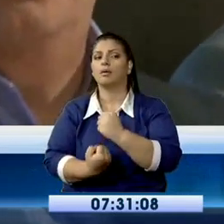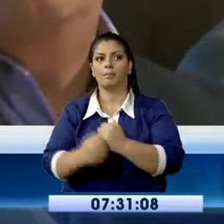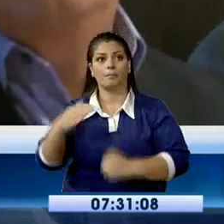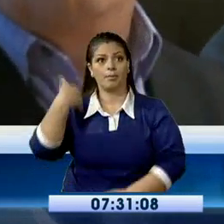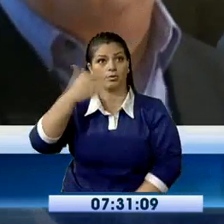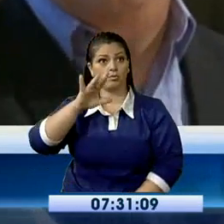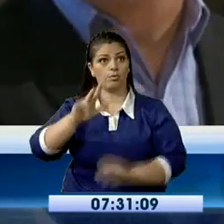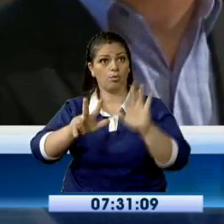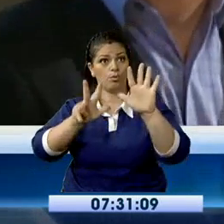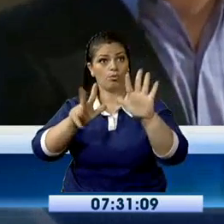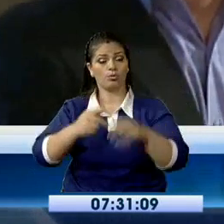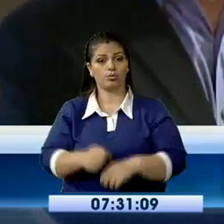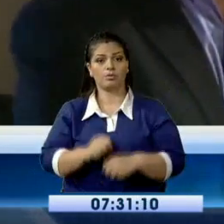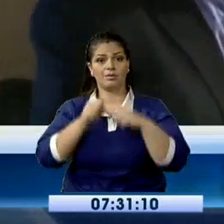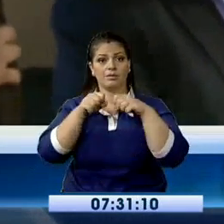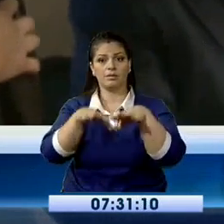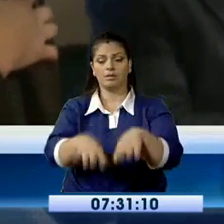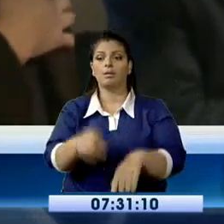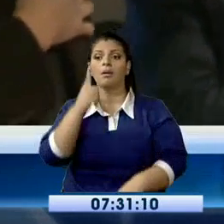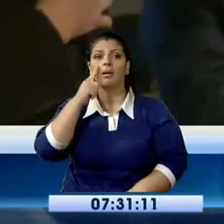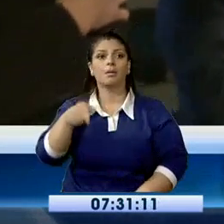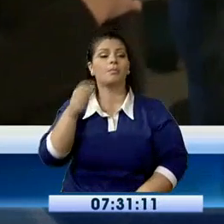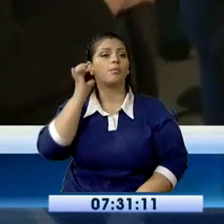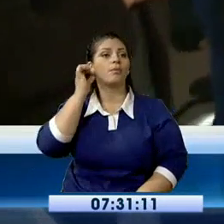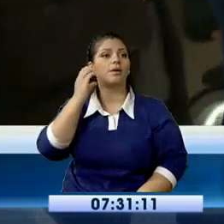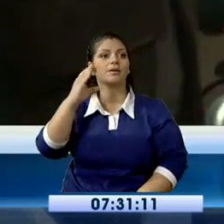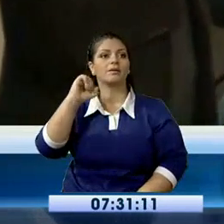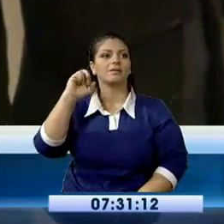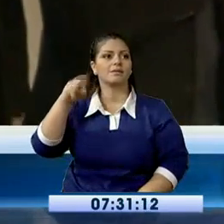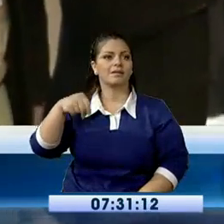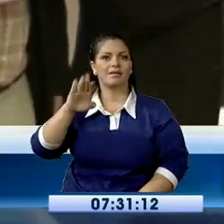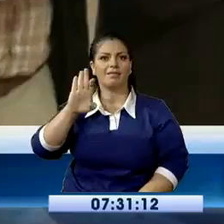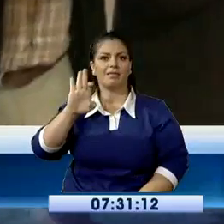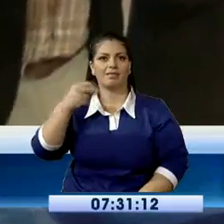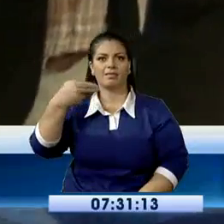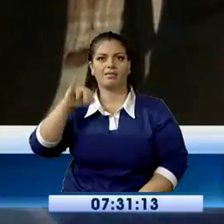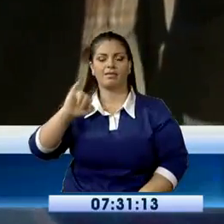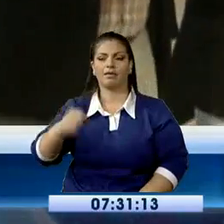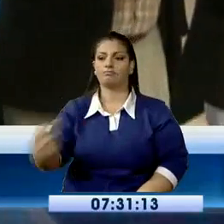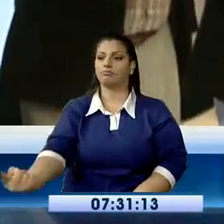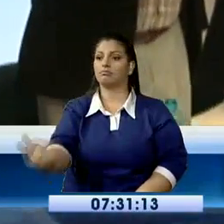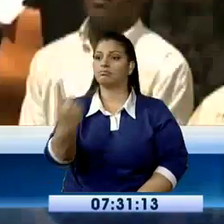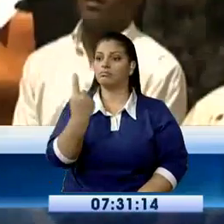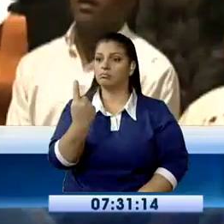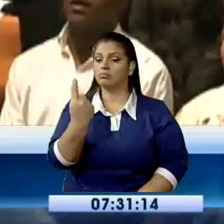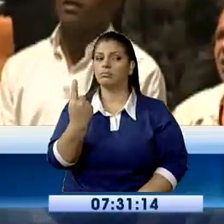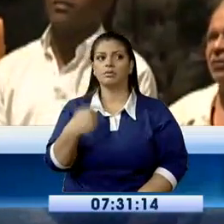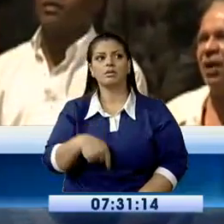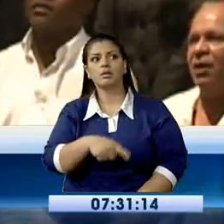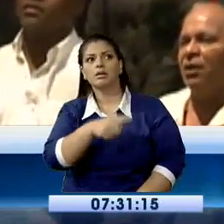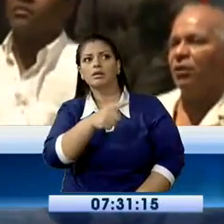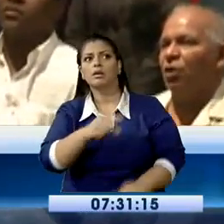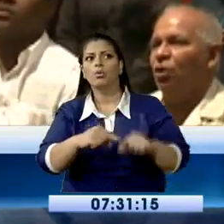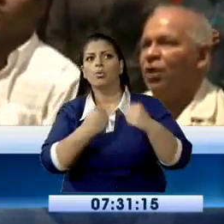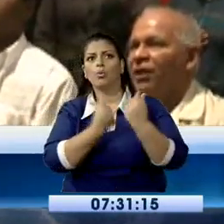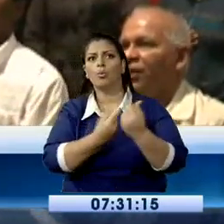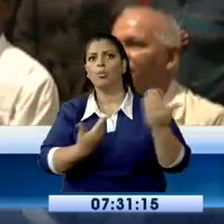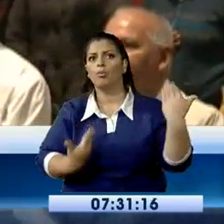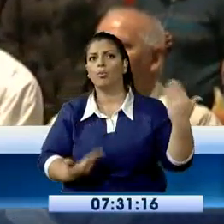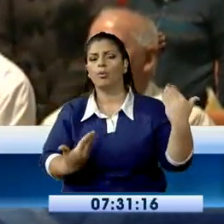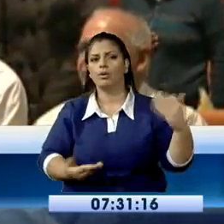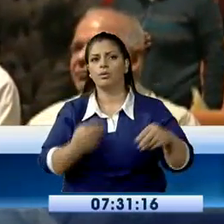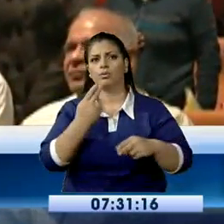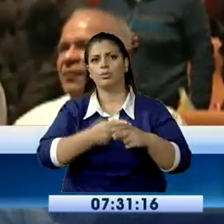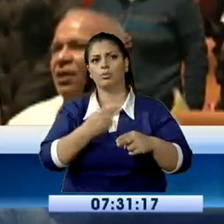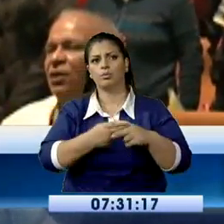asista Cintia Viteri de la unidad y aún se desconoce si recibirán al candidato de Alianza País. En todo caso, el 15